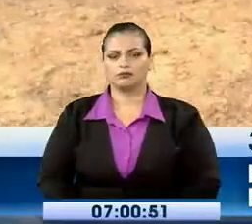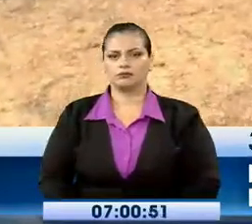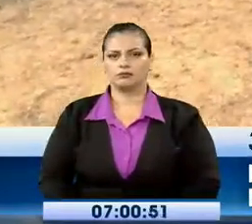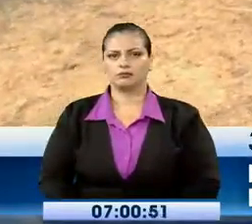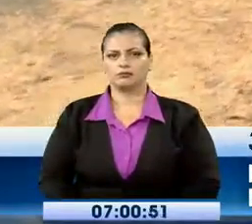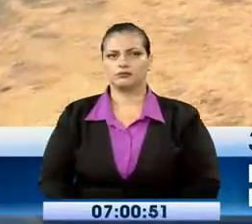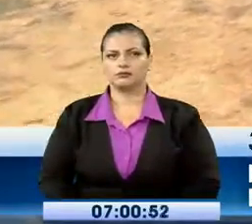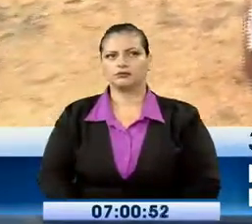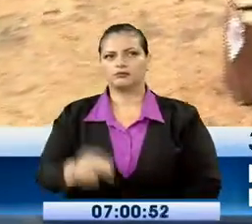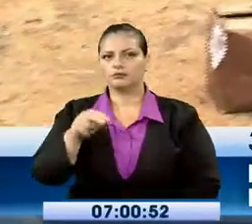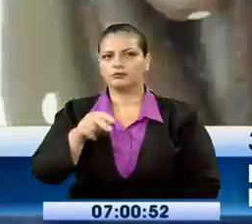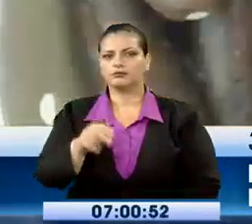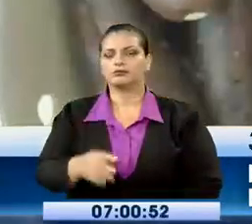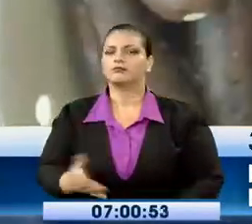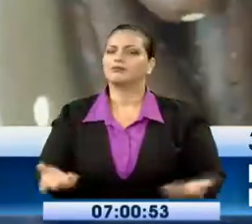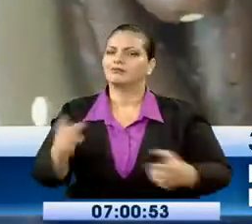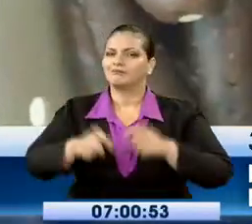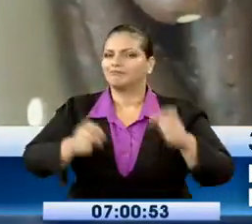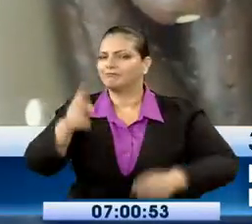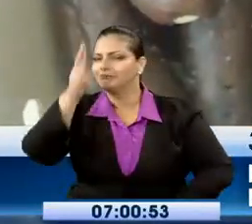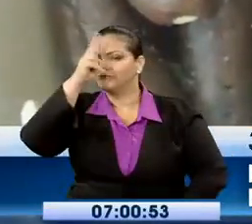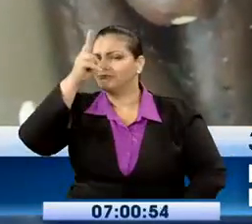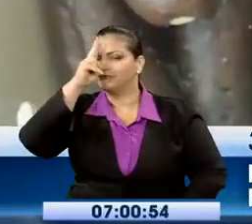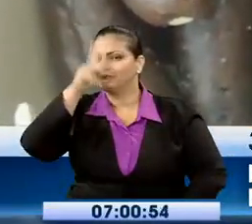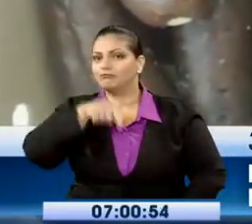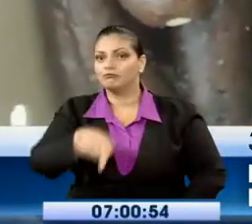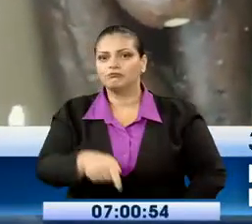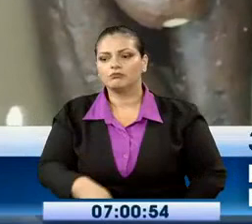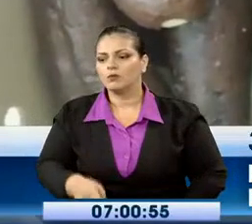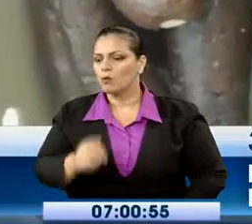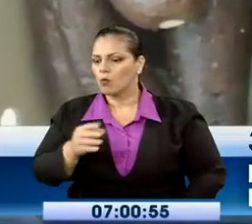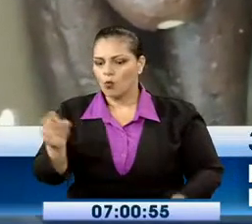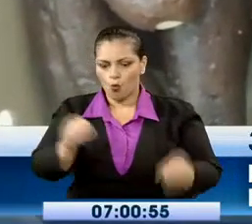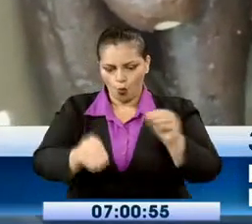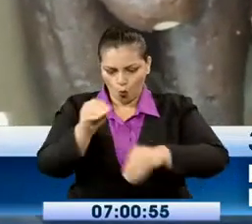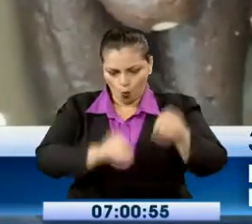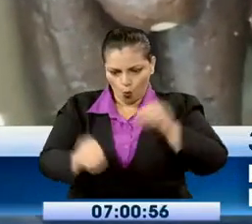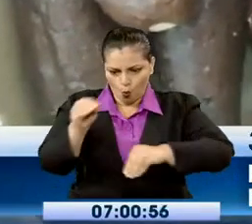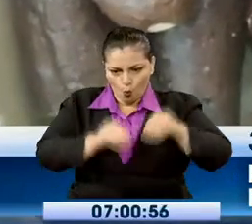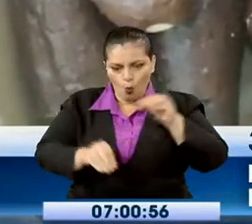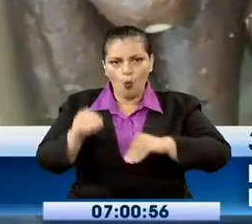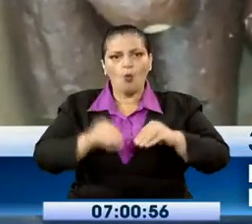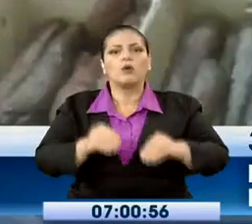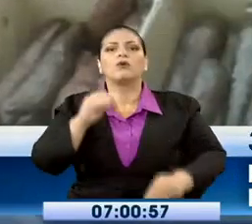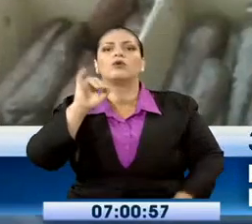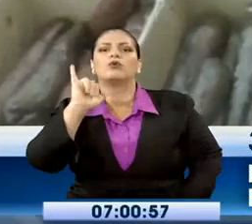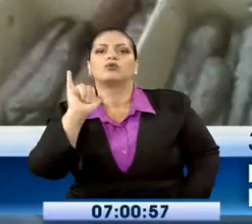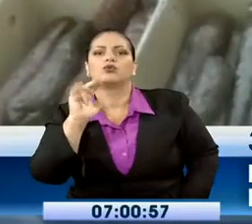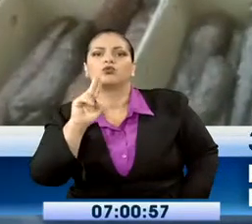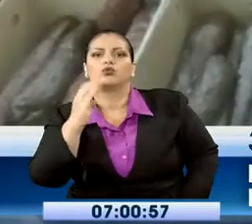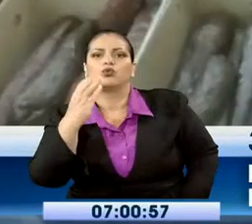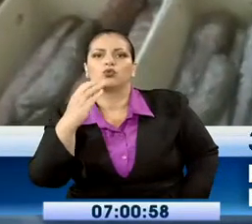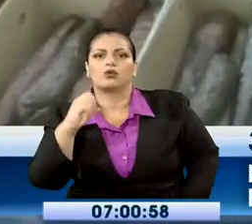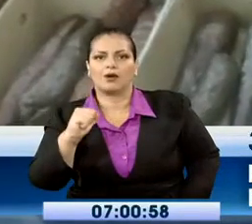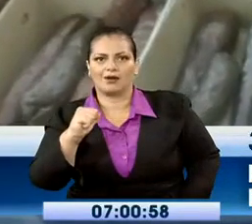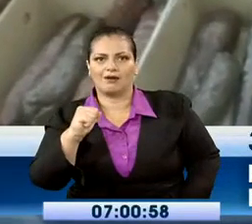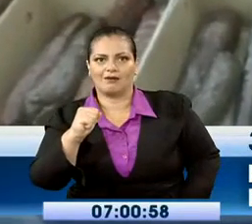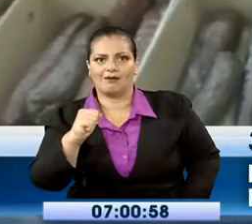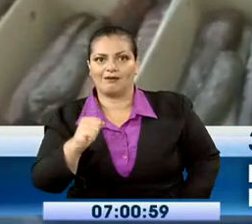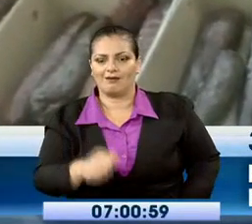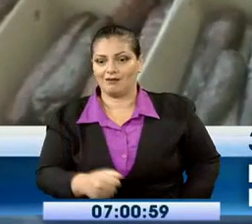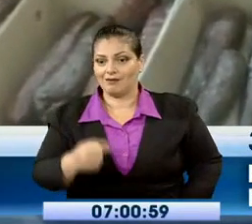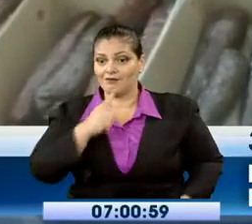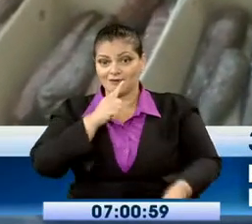en forma de tubérculos. El operativo fue denominado Yuca Blanca 2. Hemos visto droga en bananos